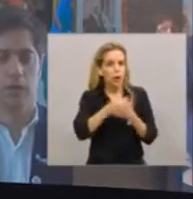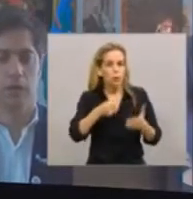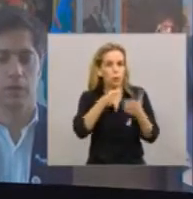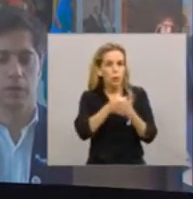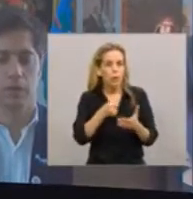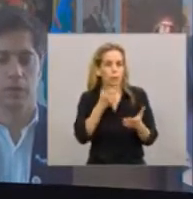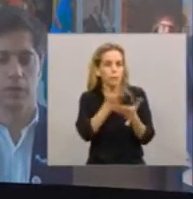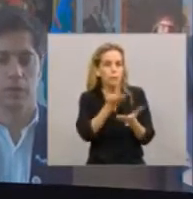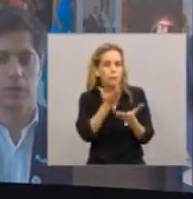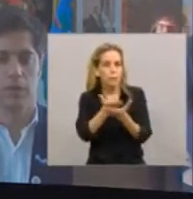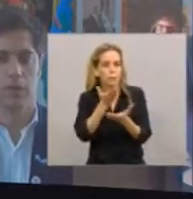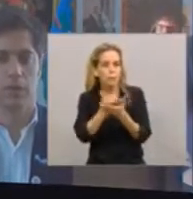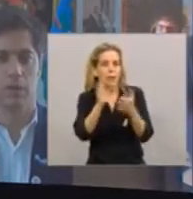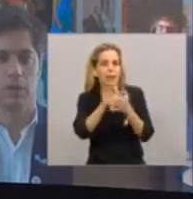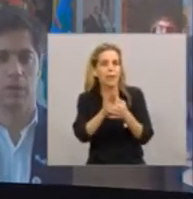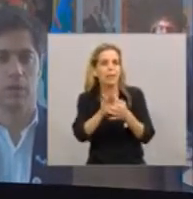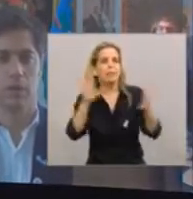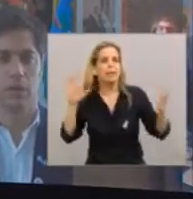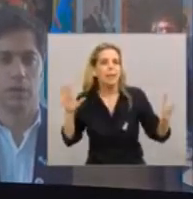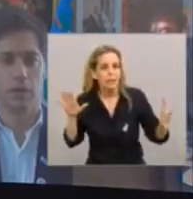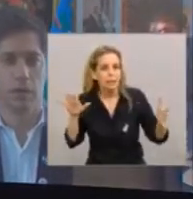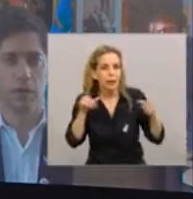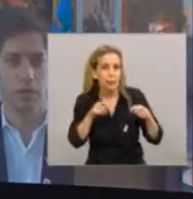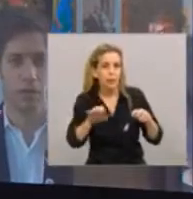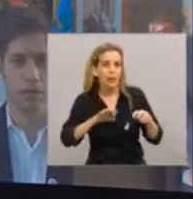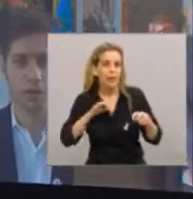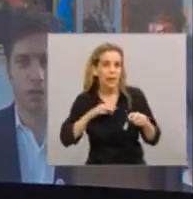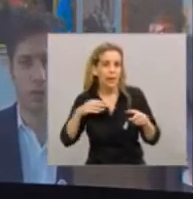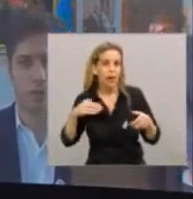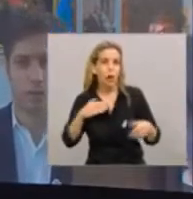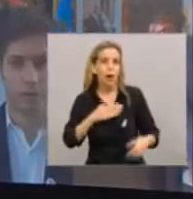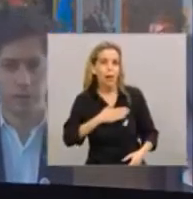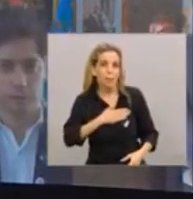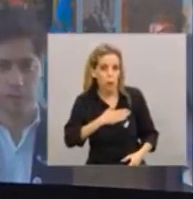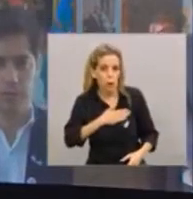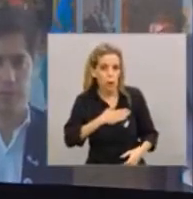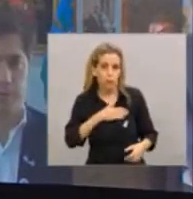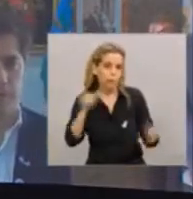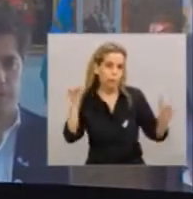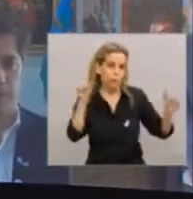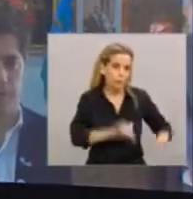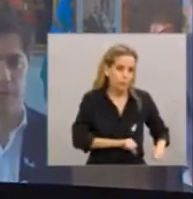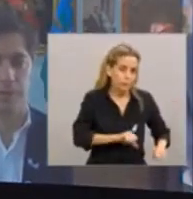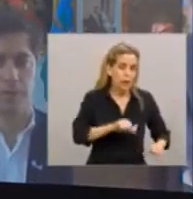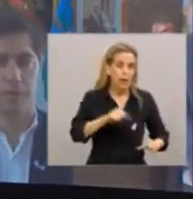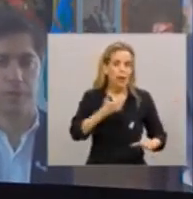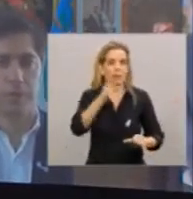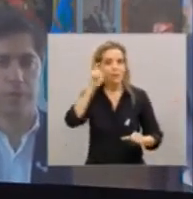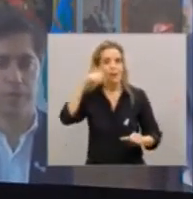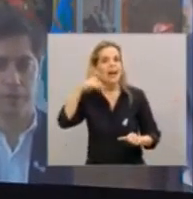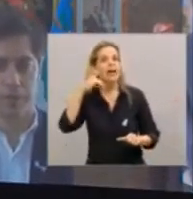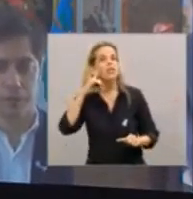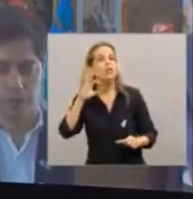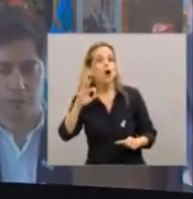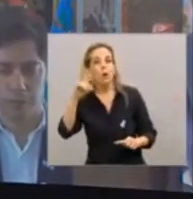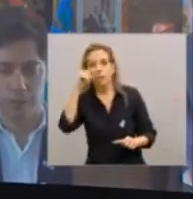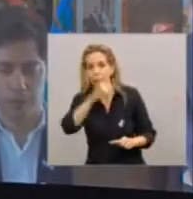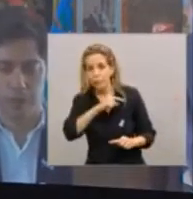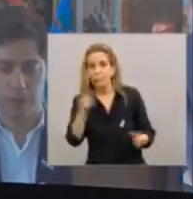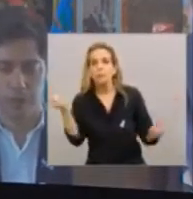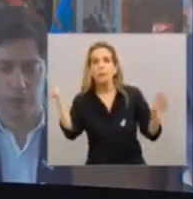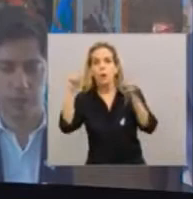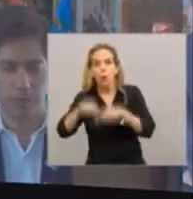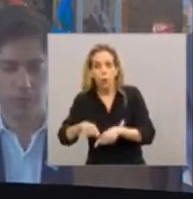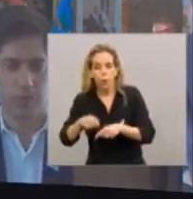porque ya para entonces el napoleón había caído fernando séptimo había vuelto a reinar